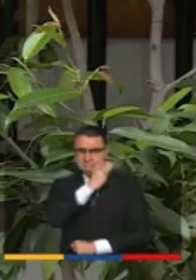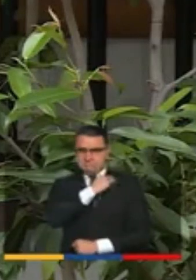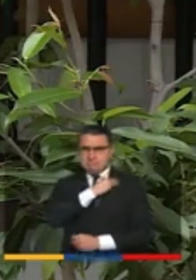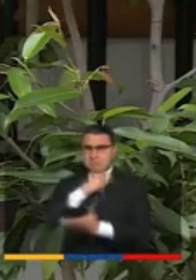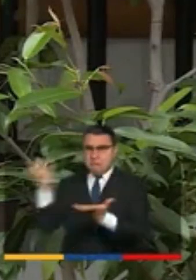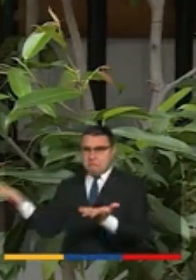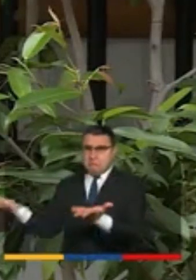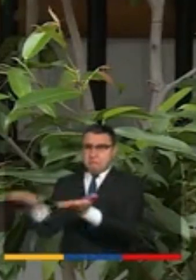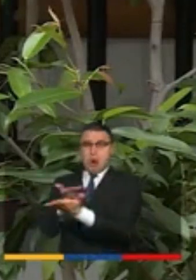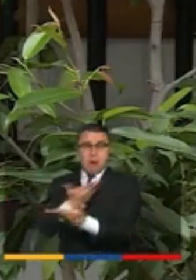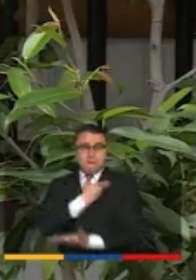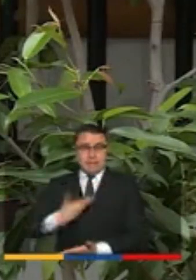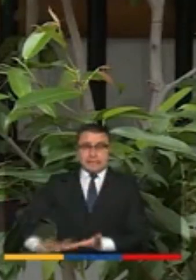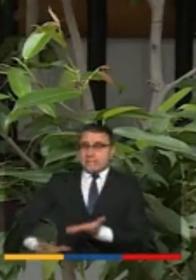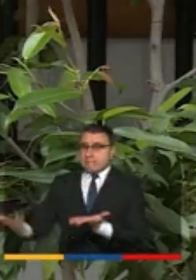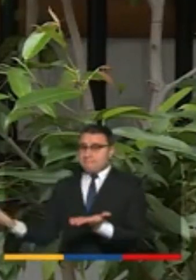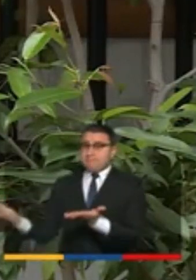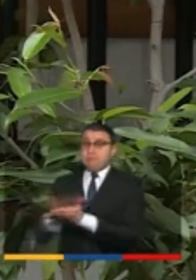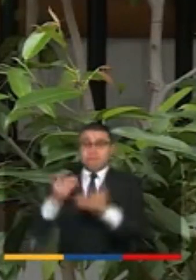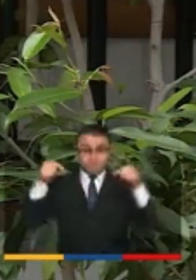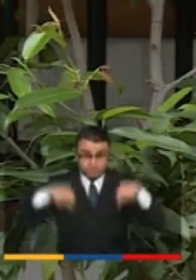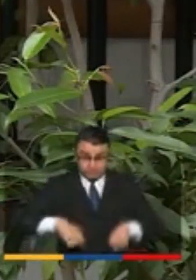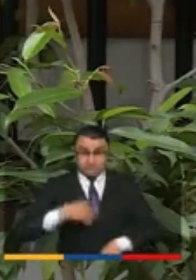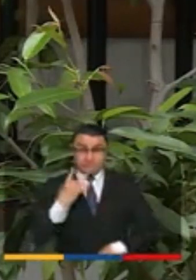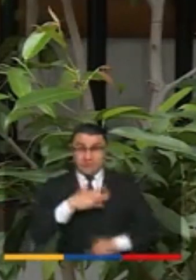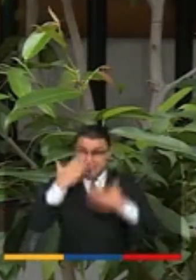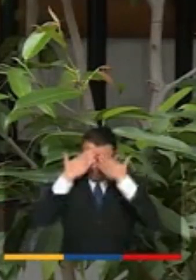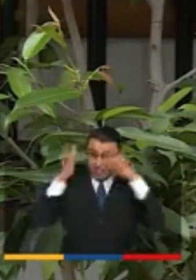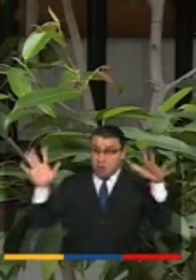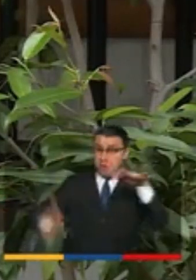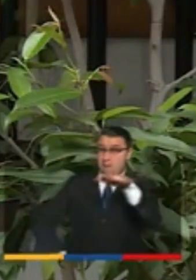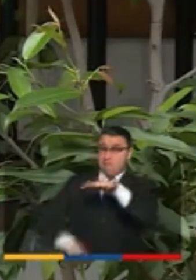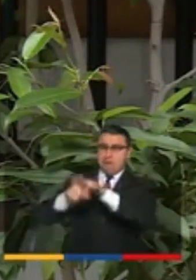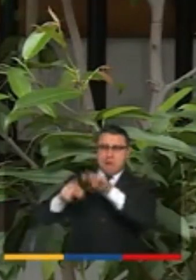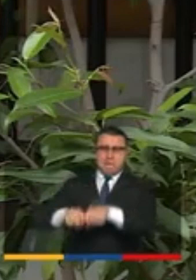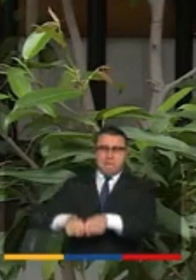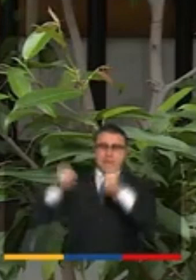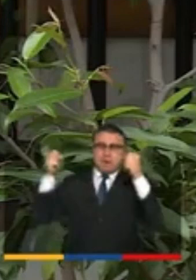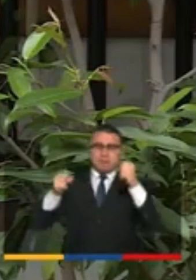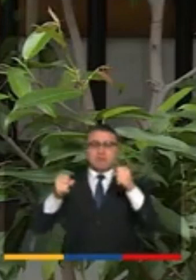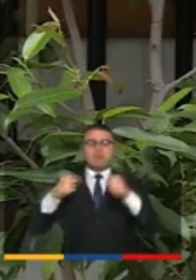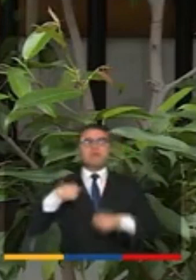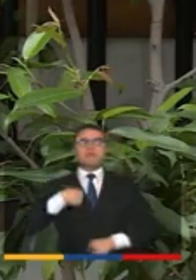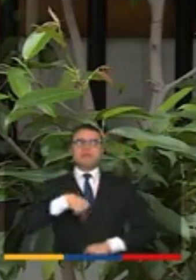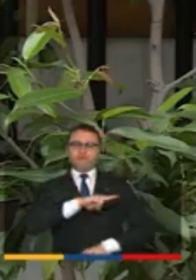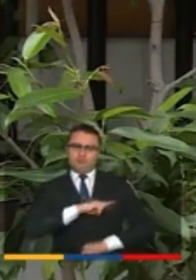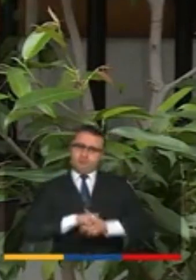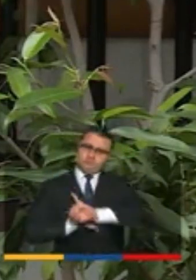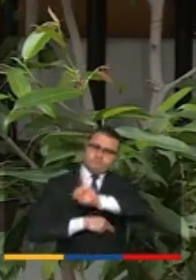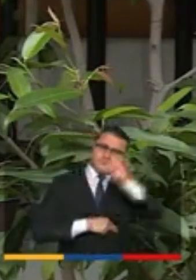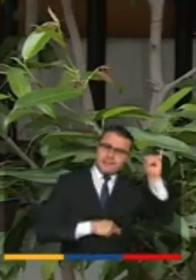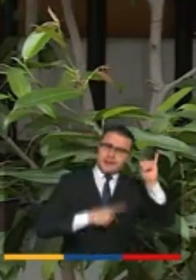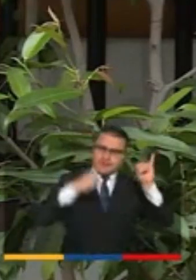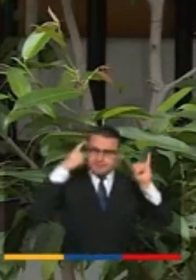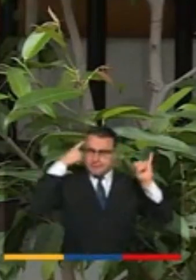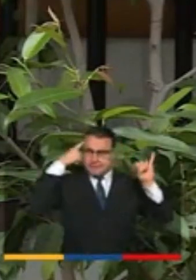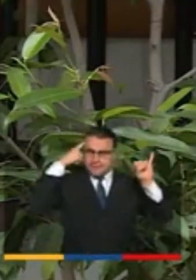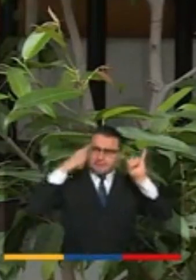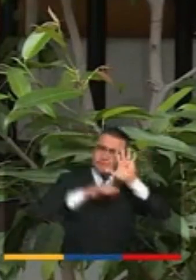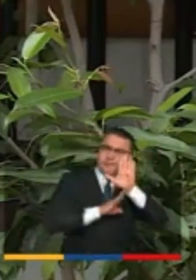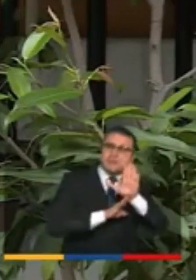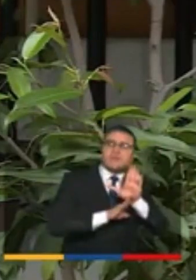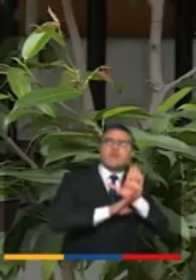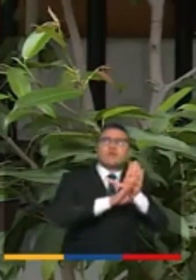democracia en nuestro país, en Chile, es que como izquierdas, como progresismo, pero por sobre todo como